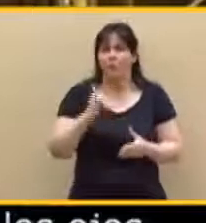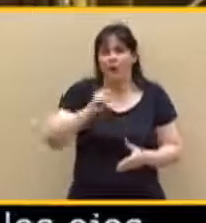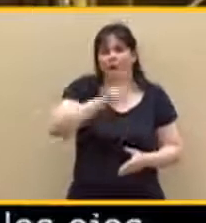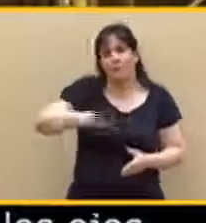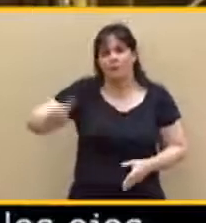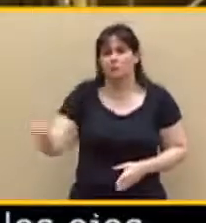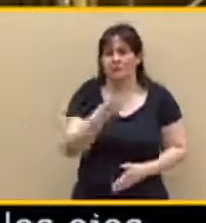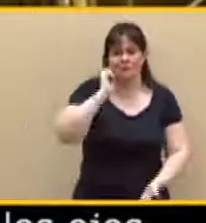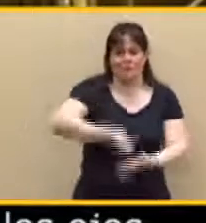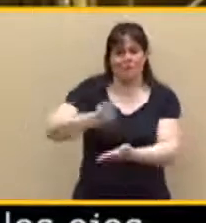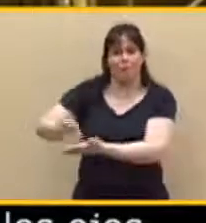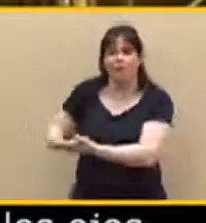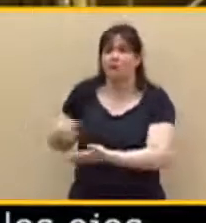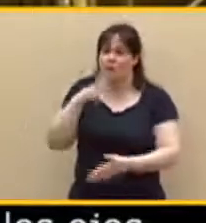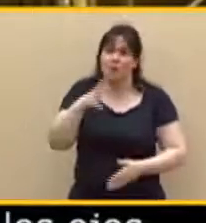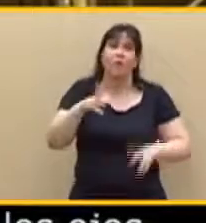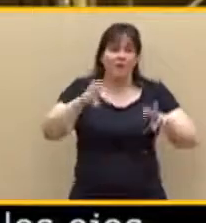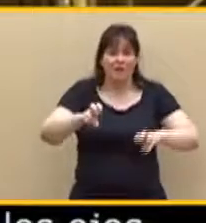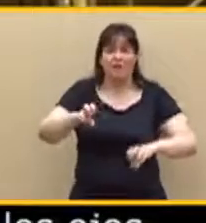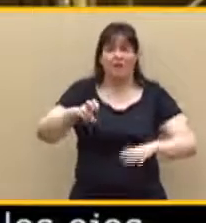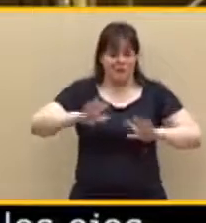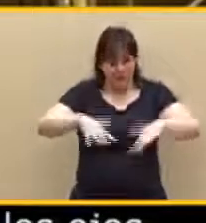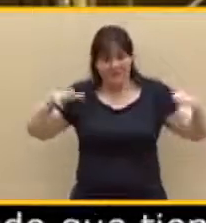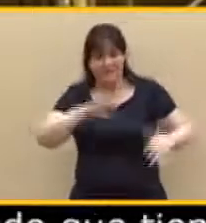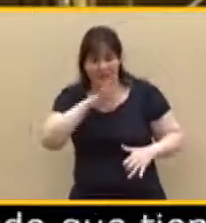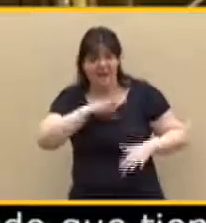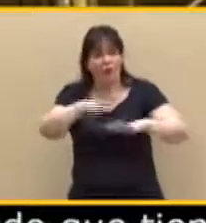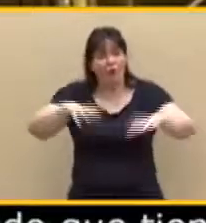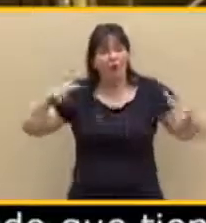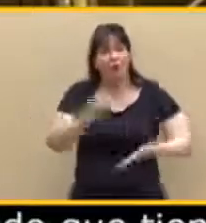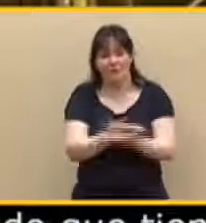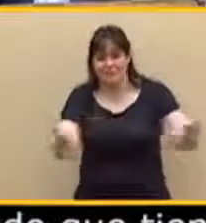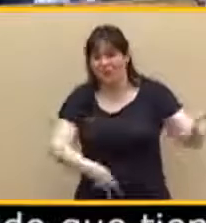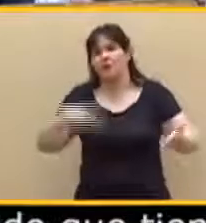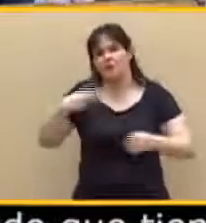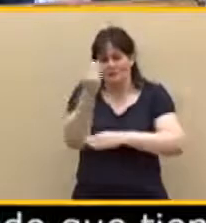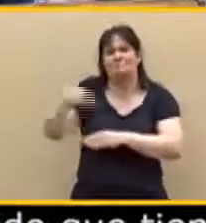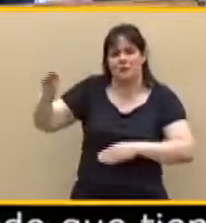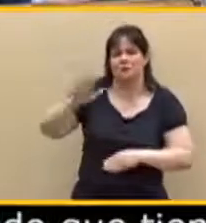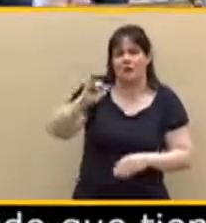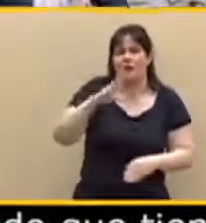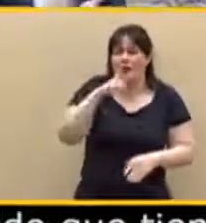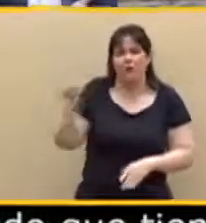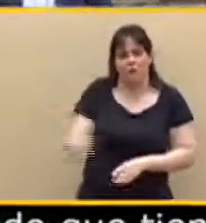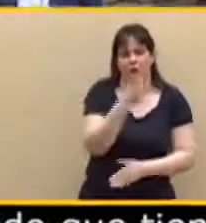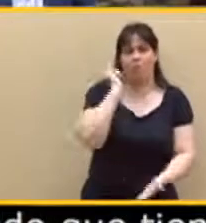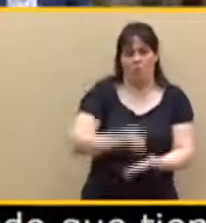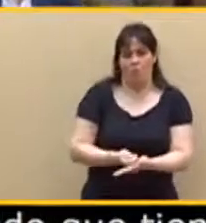Senado juntos, señoría, más miembros que las Cortes Generales de este país que representan a la soberanía popular.